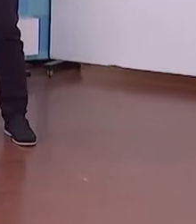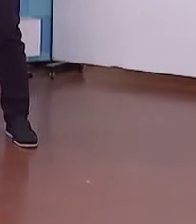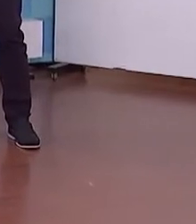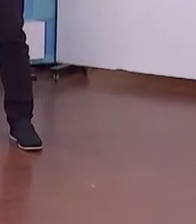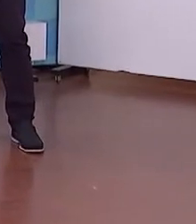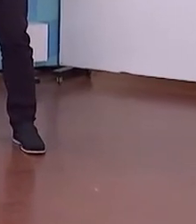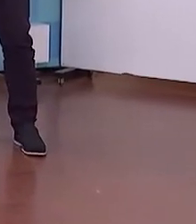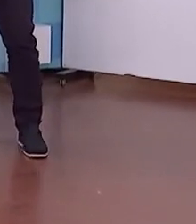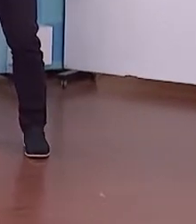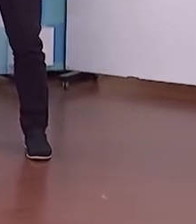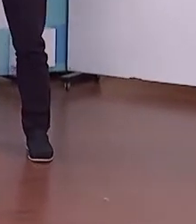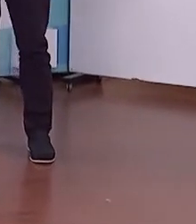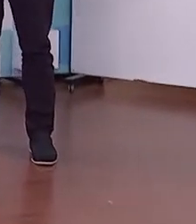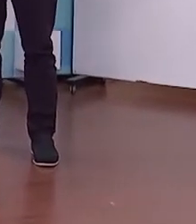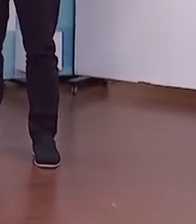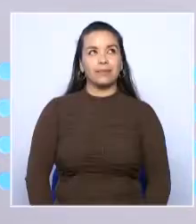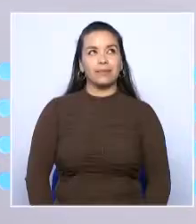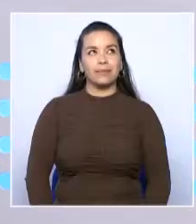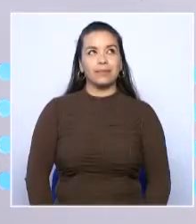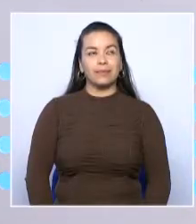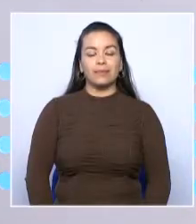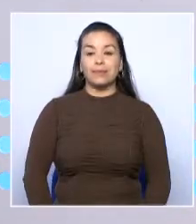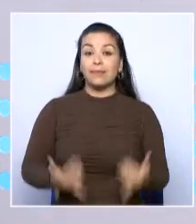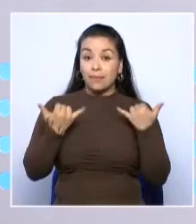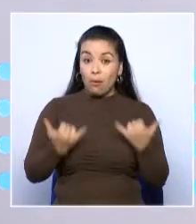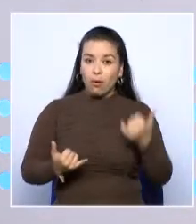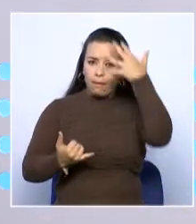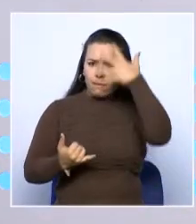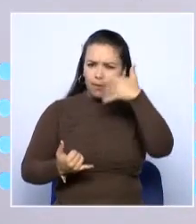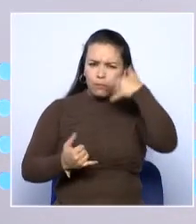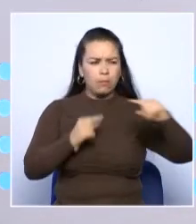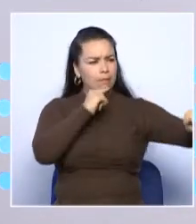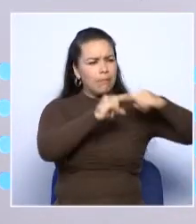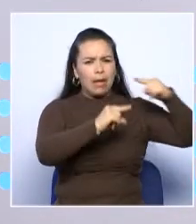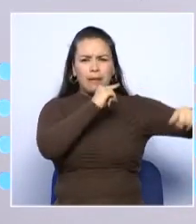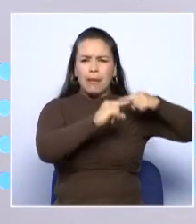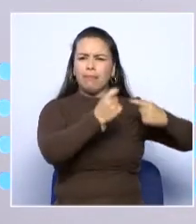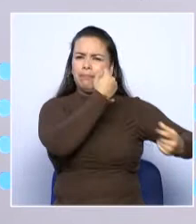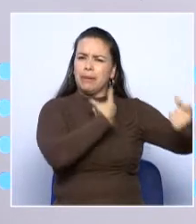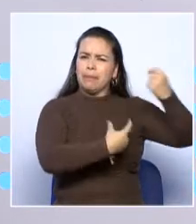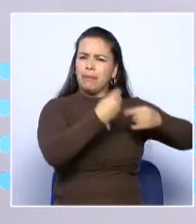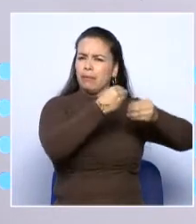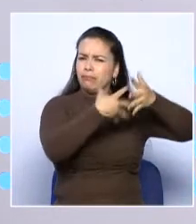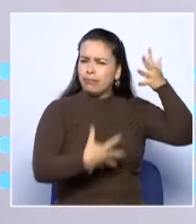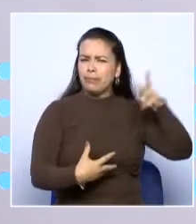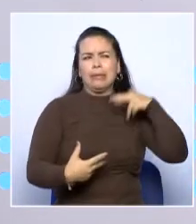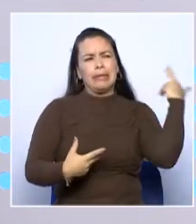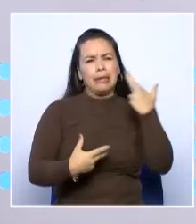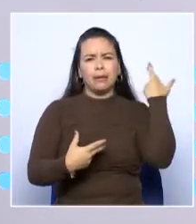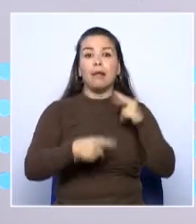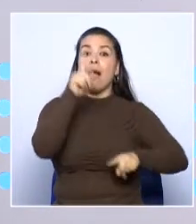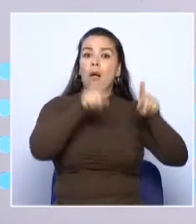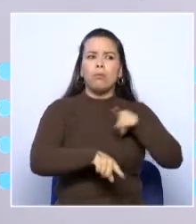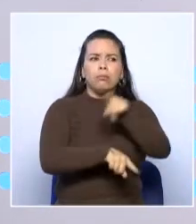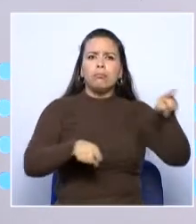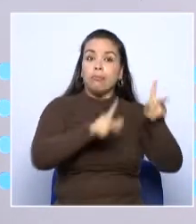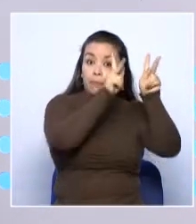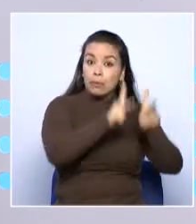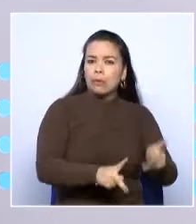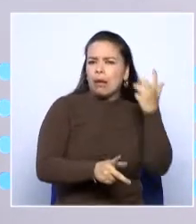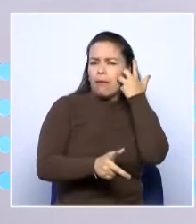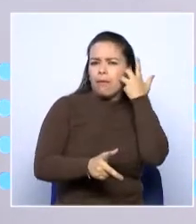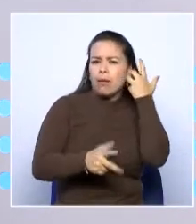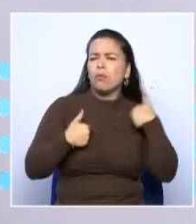Tengo preguntas en Facebook que nos hacen con mucha frecuencia en nuestra consulta. Hay pacientes que pasan a lo que nosotros llamamos